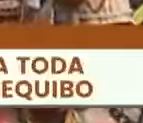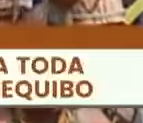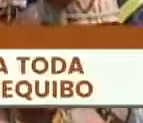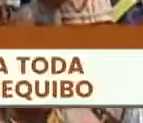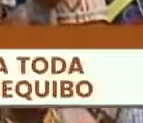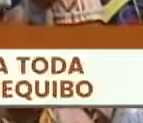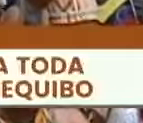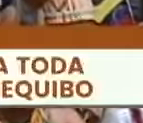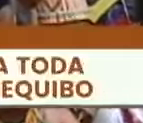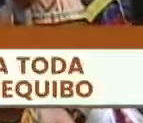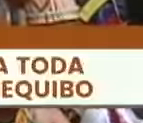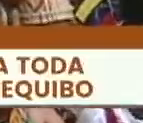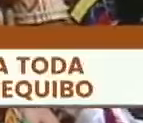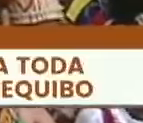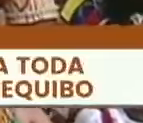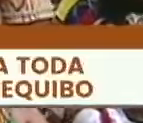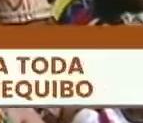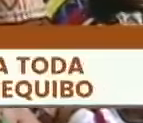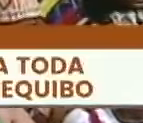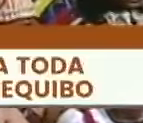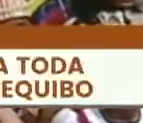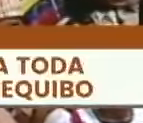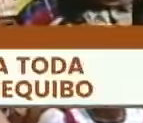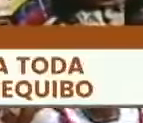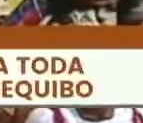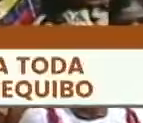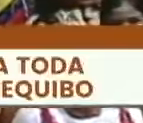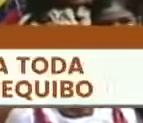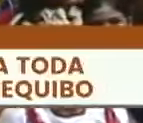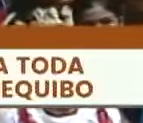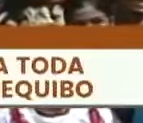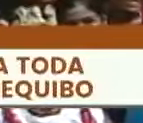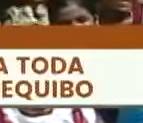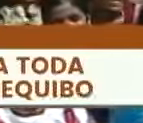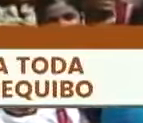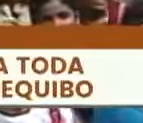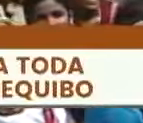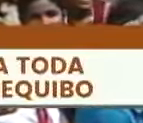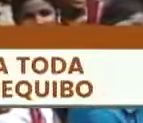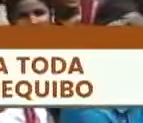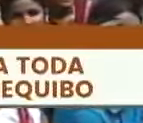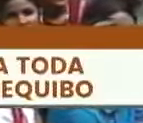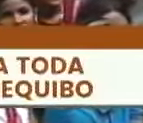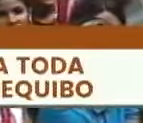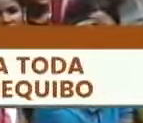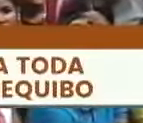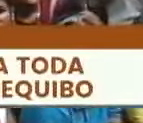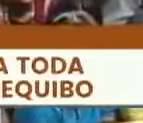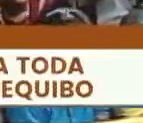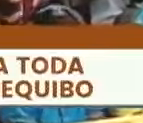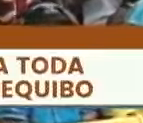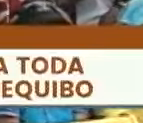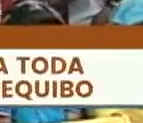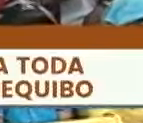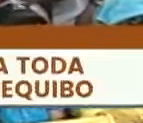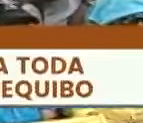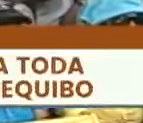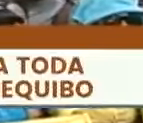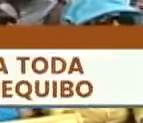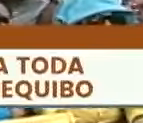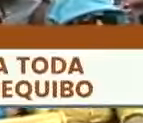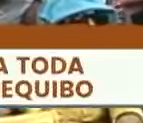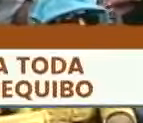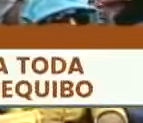Me embarcaré en mi canoa para ir a ese equipo, llevar mi tricolor